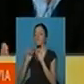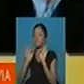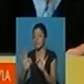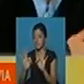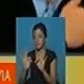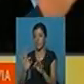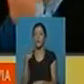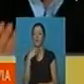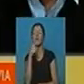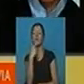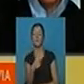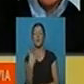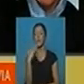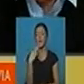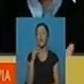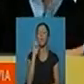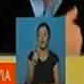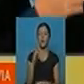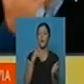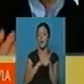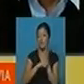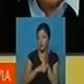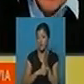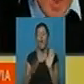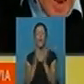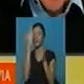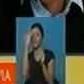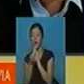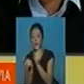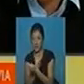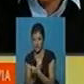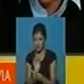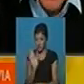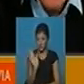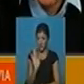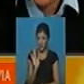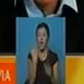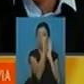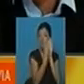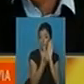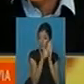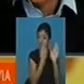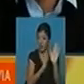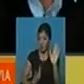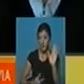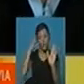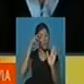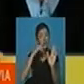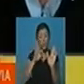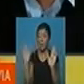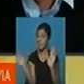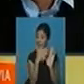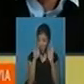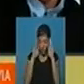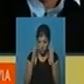va a decir, no, hay que rever las nacionalizaciones, no, hay que cambiar la constitución. O sea, la agenda de gobierno de Evo Morales es una agenda de todo. Ese también es el